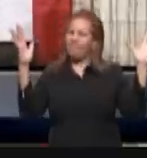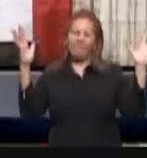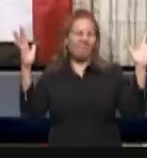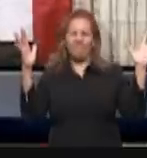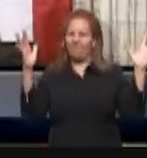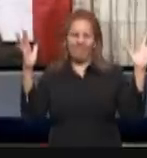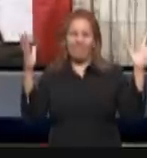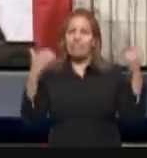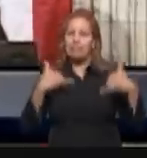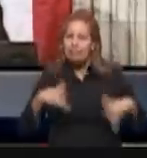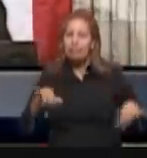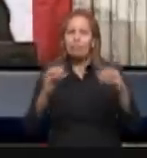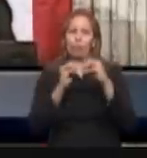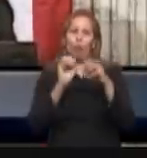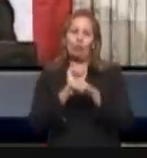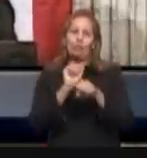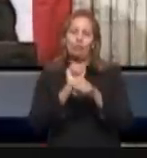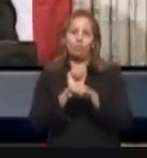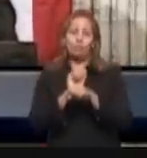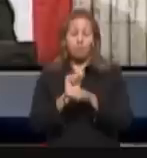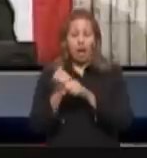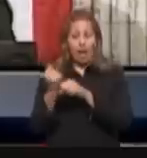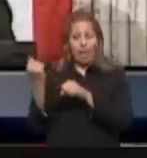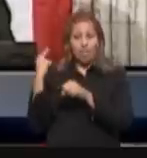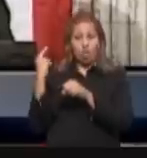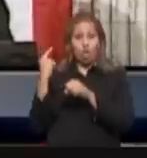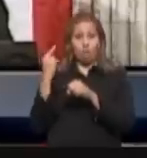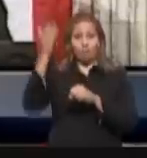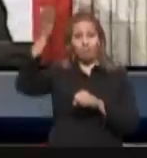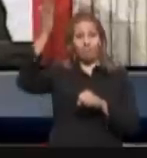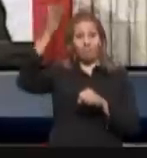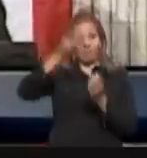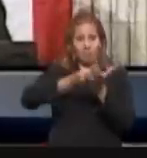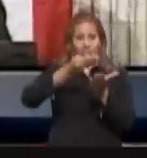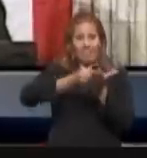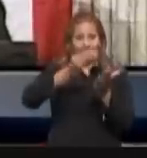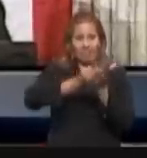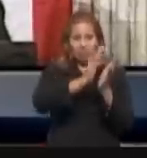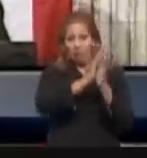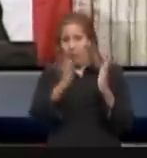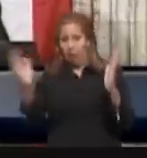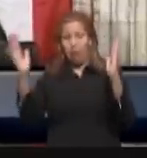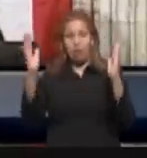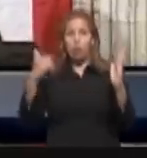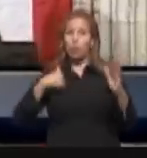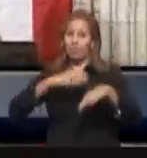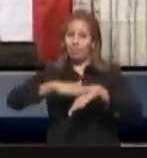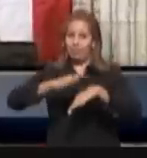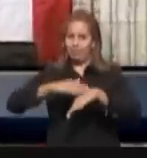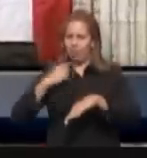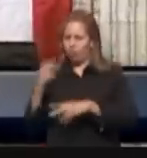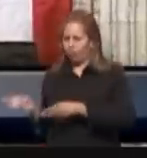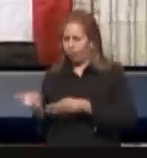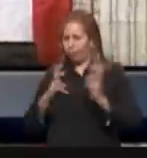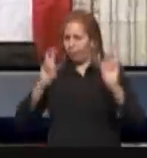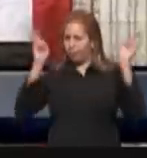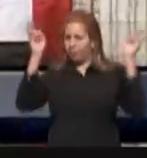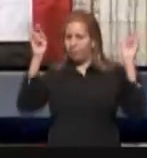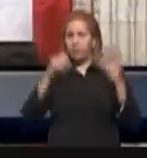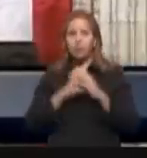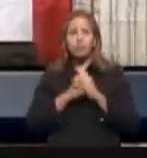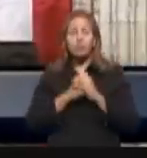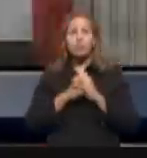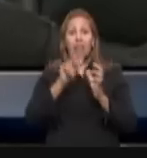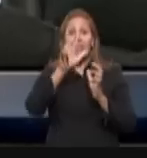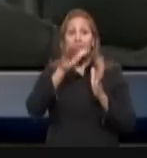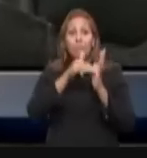Cuando presentamos el presupuesto del año pasado, lo advertimos claramente, y cito, un déficit estructural